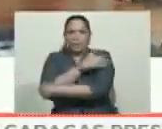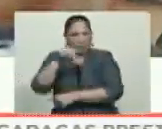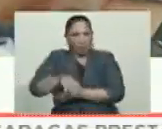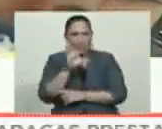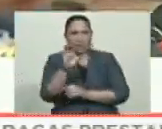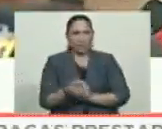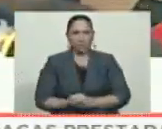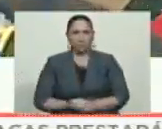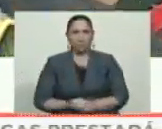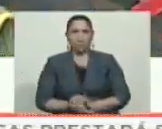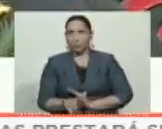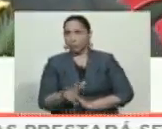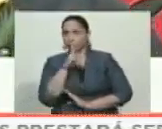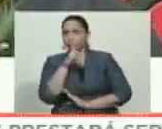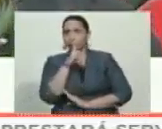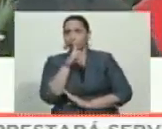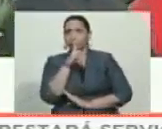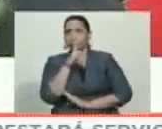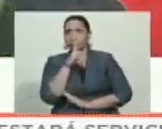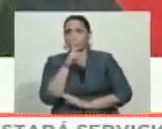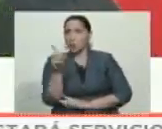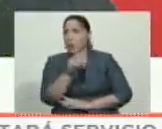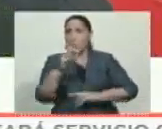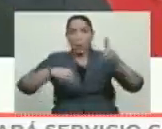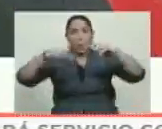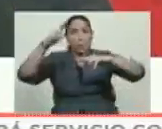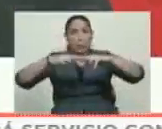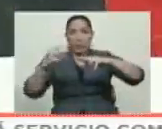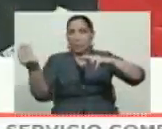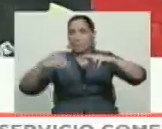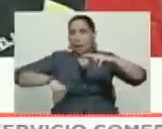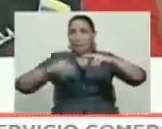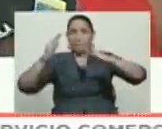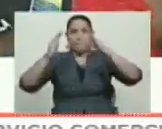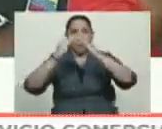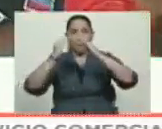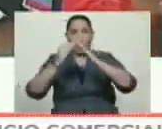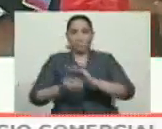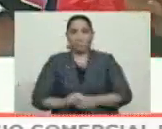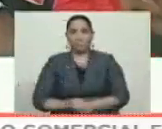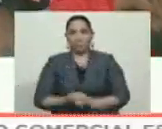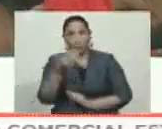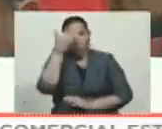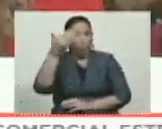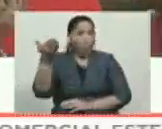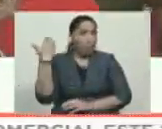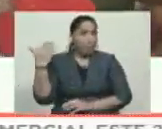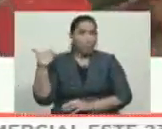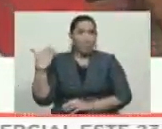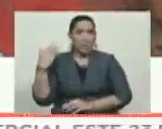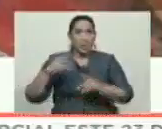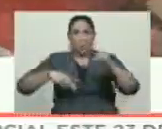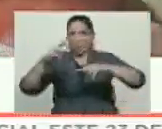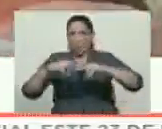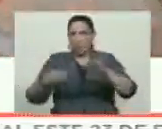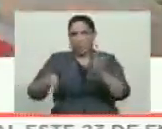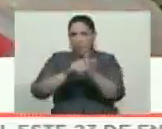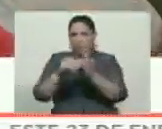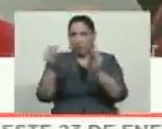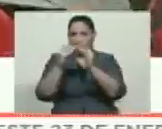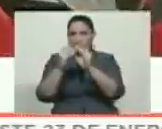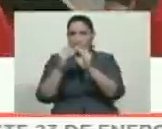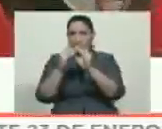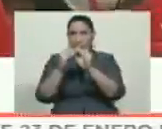país. No se construiría más ni una sola vivienda. Olvídense que se construirían viviendas, al contrario.